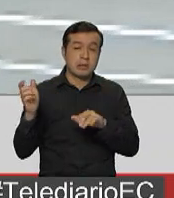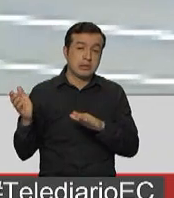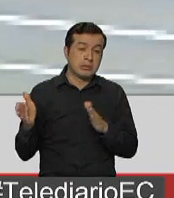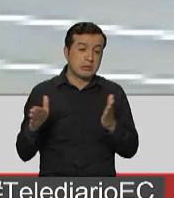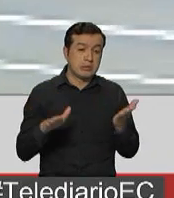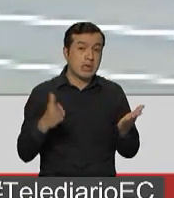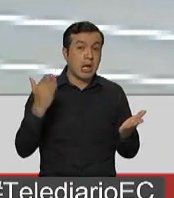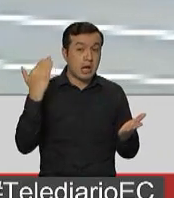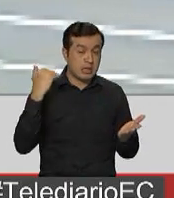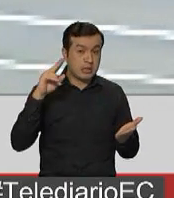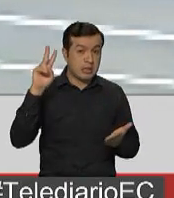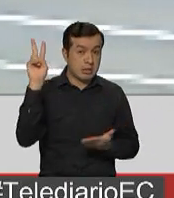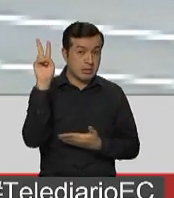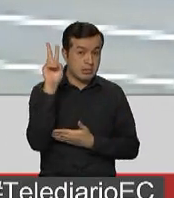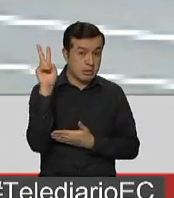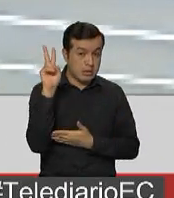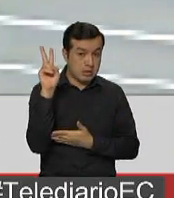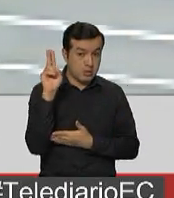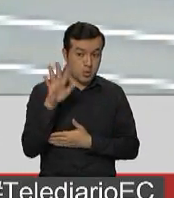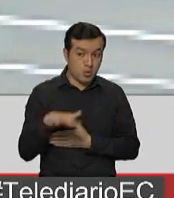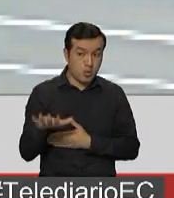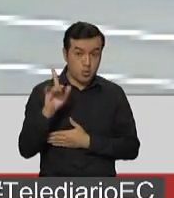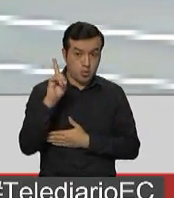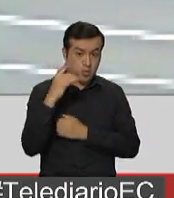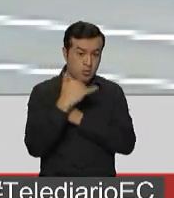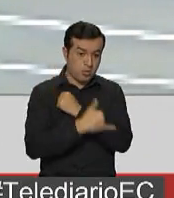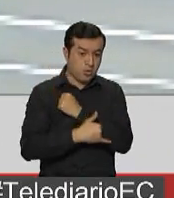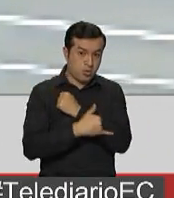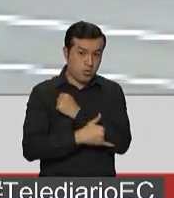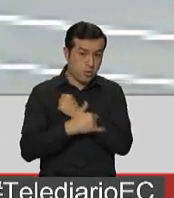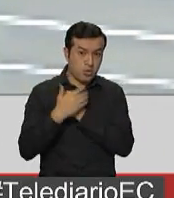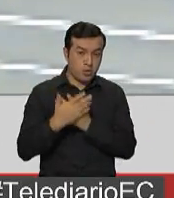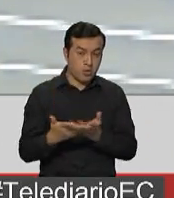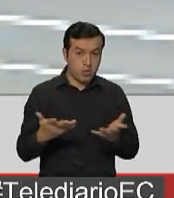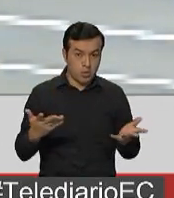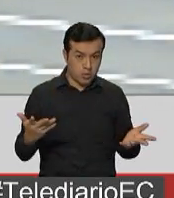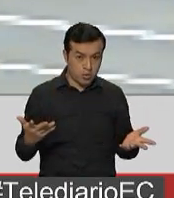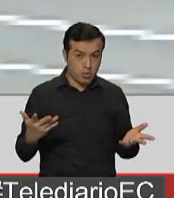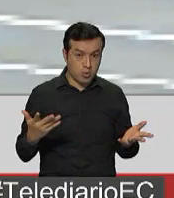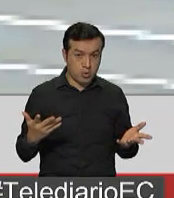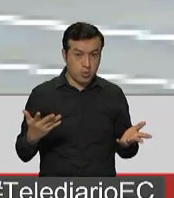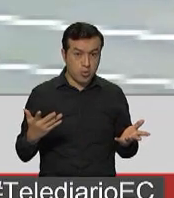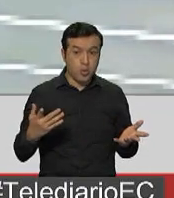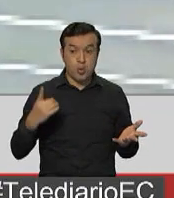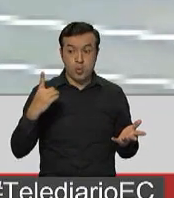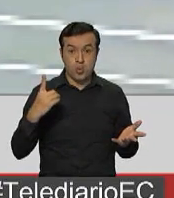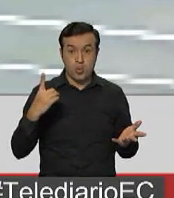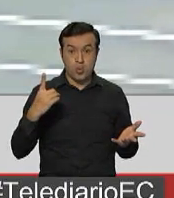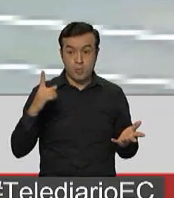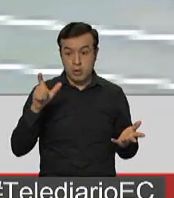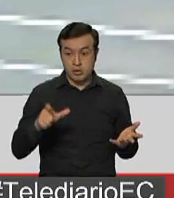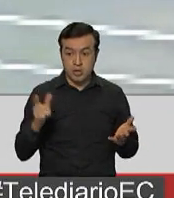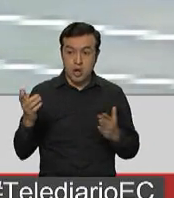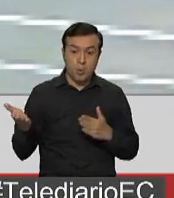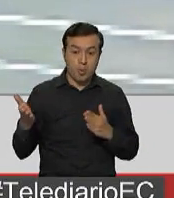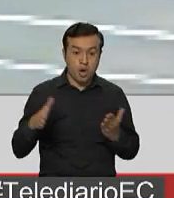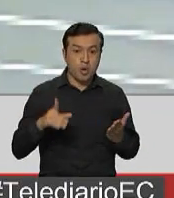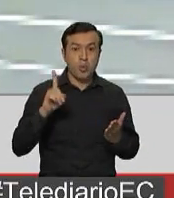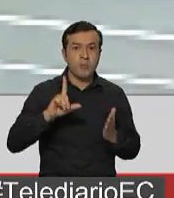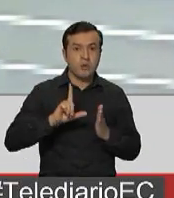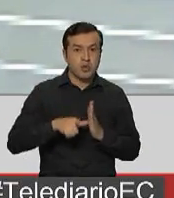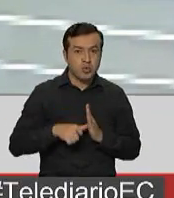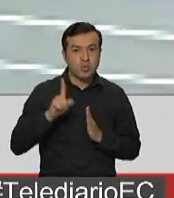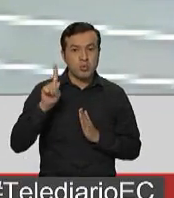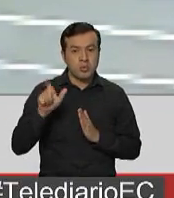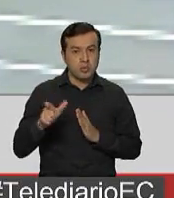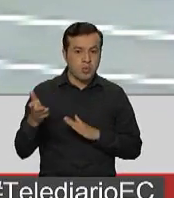viernes pasado, en un país, he muerto uno al minuto. Falleció una persona por terrible.